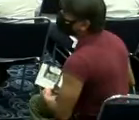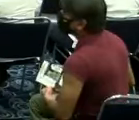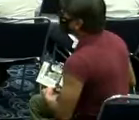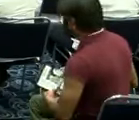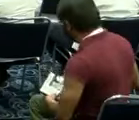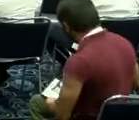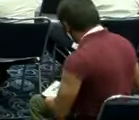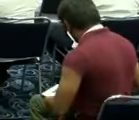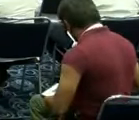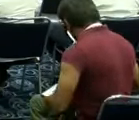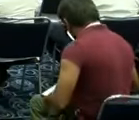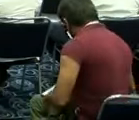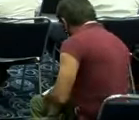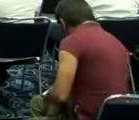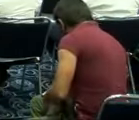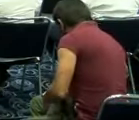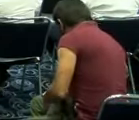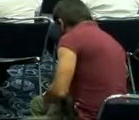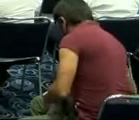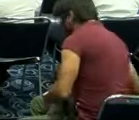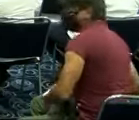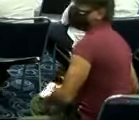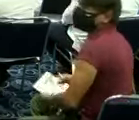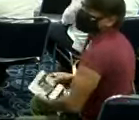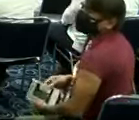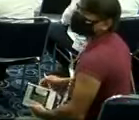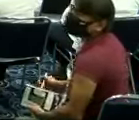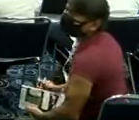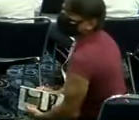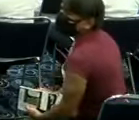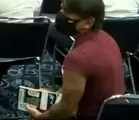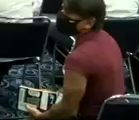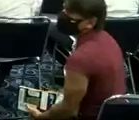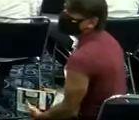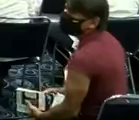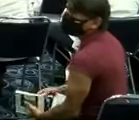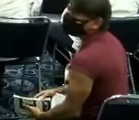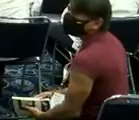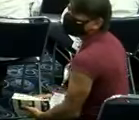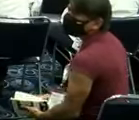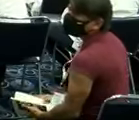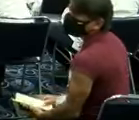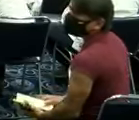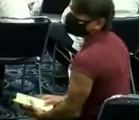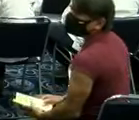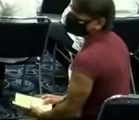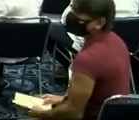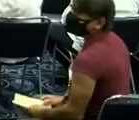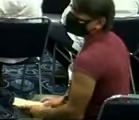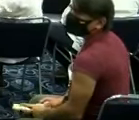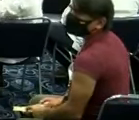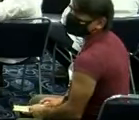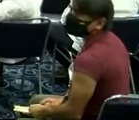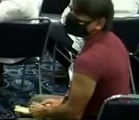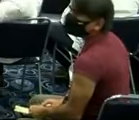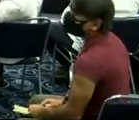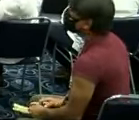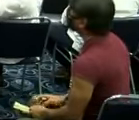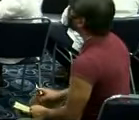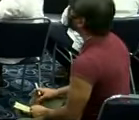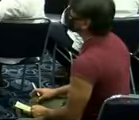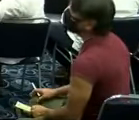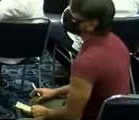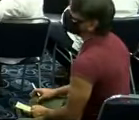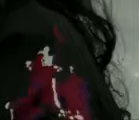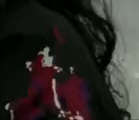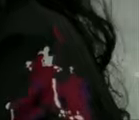Justamente hablando del turismo extranjero, ¿nos podría comentar qué porcentaje de turistas, de los turistas que llegan a